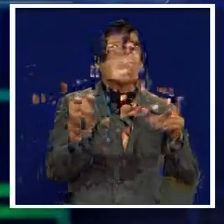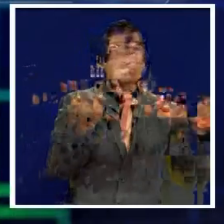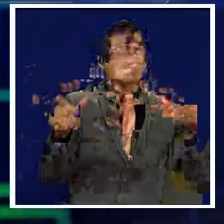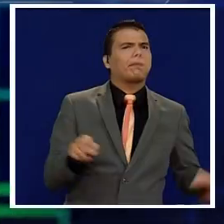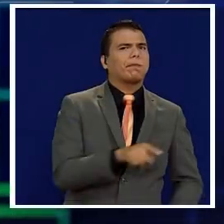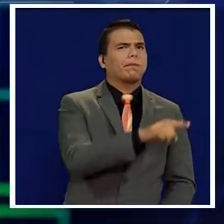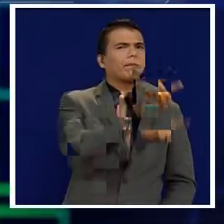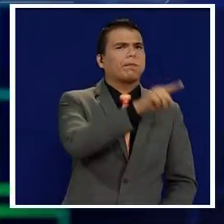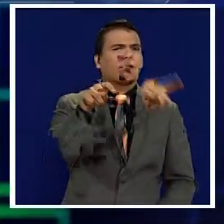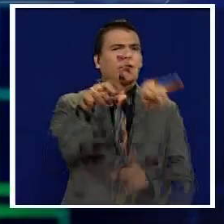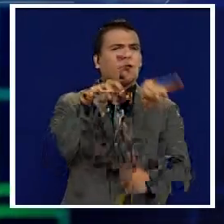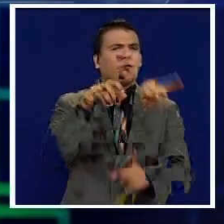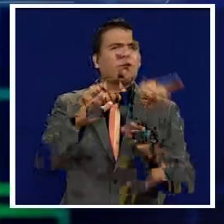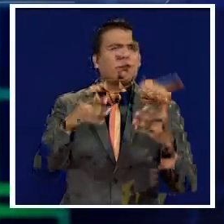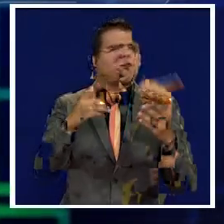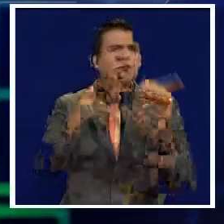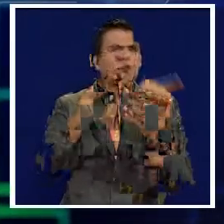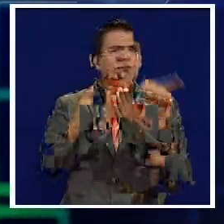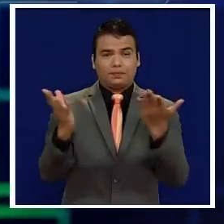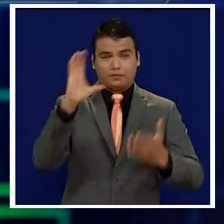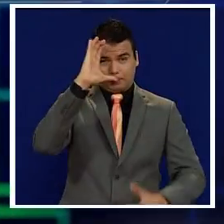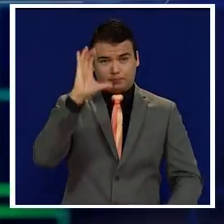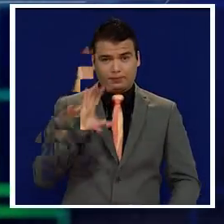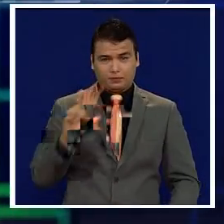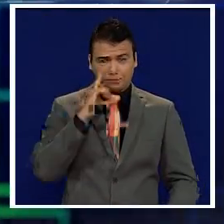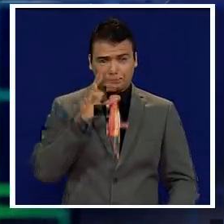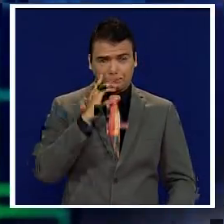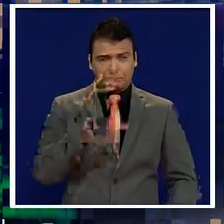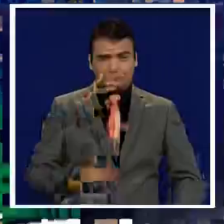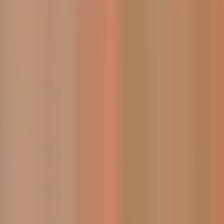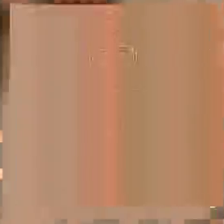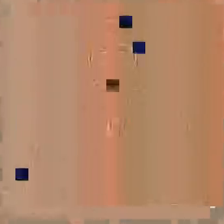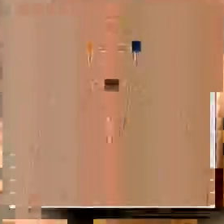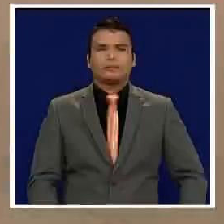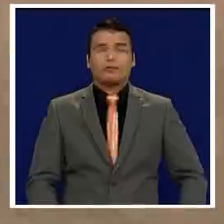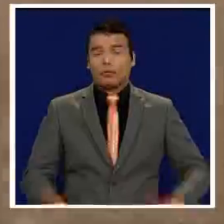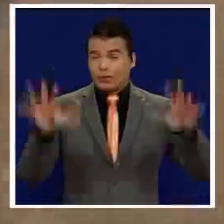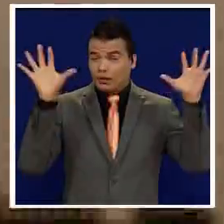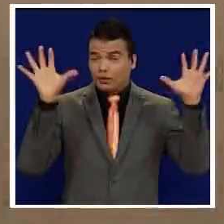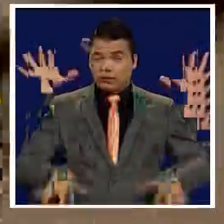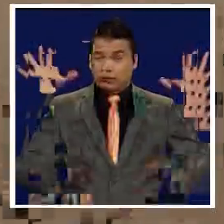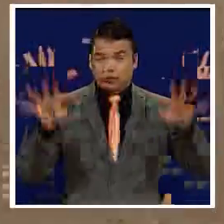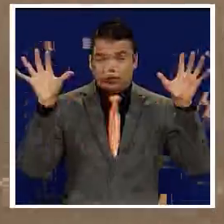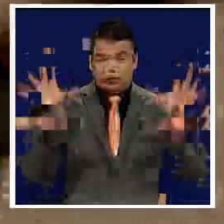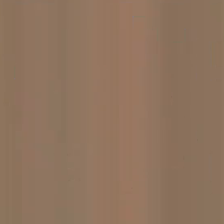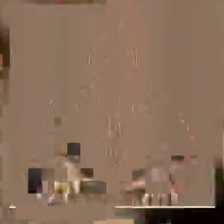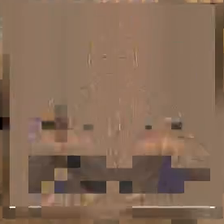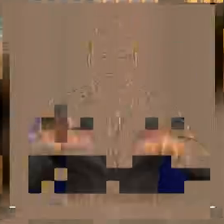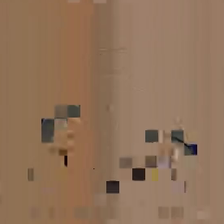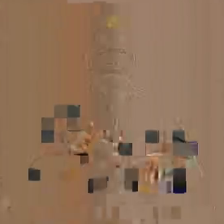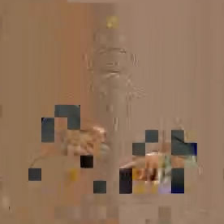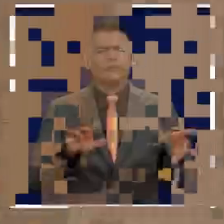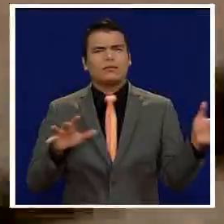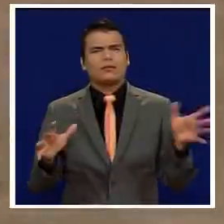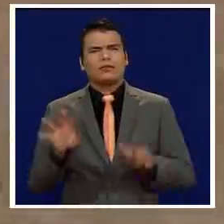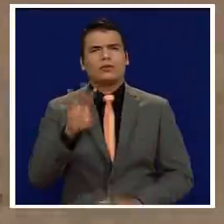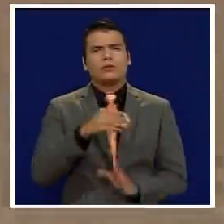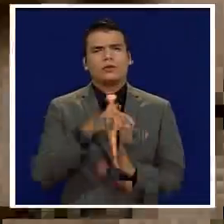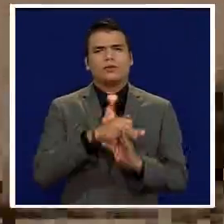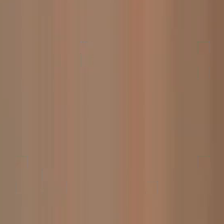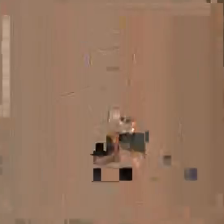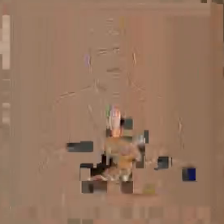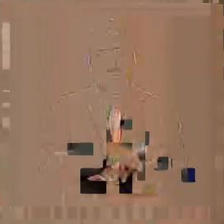de esta emergencia. Informa Carmen Alicia Sarmiento. El aguacero inició a las 4:30 de la tarde y se prolongó hasta las